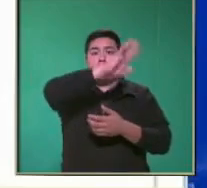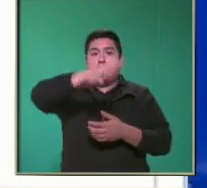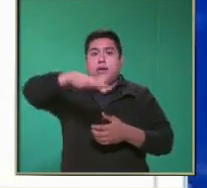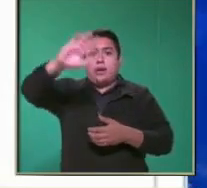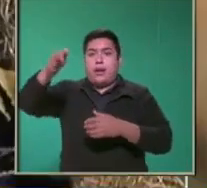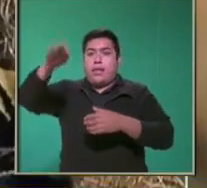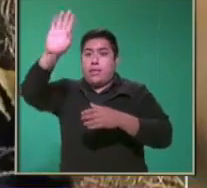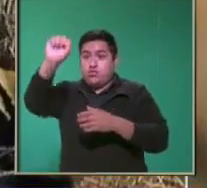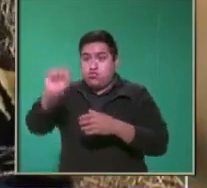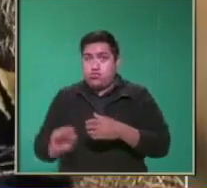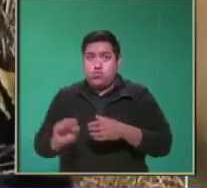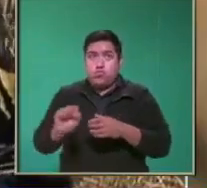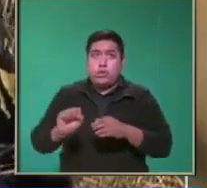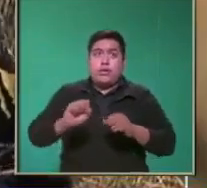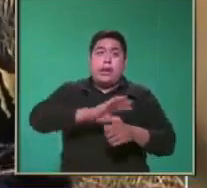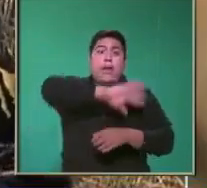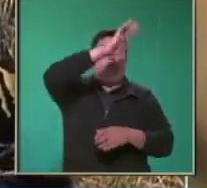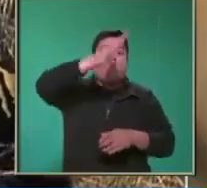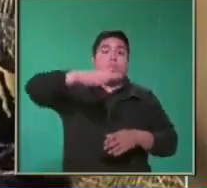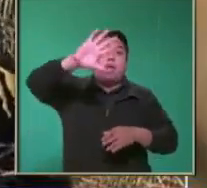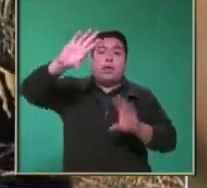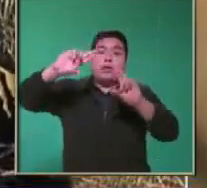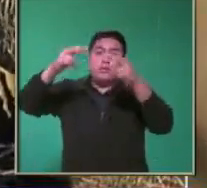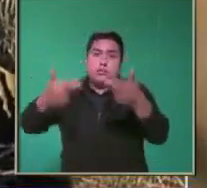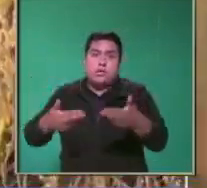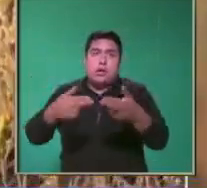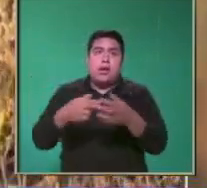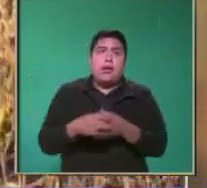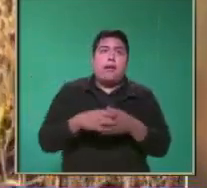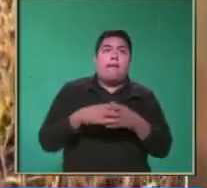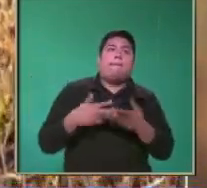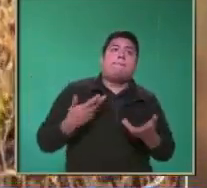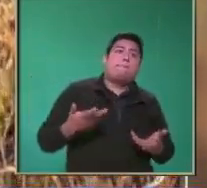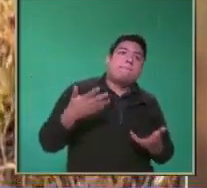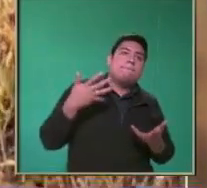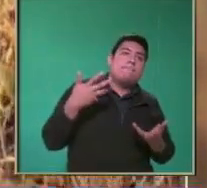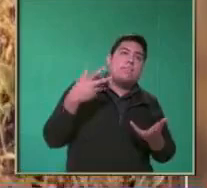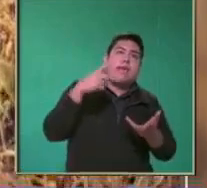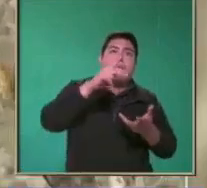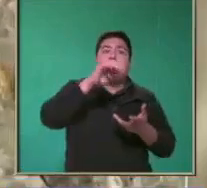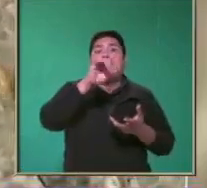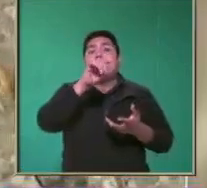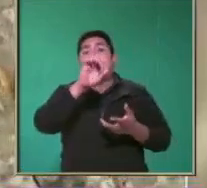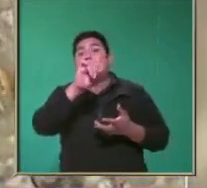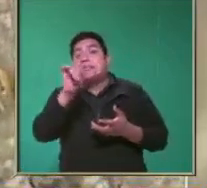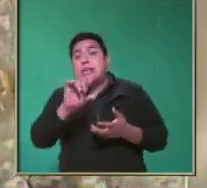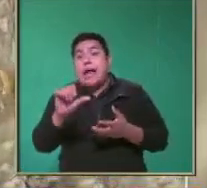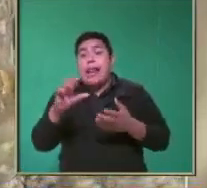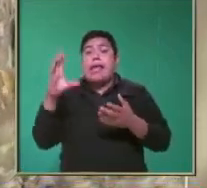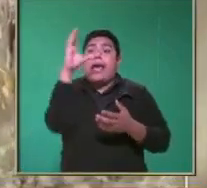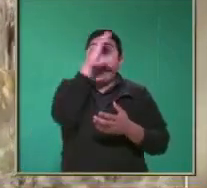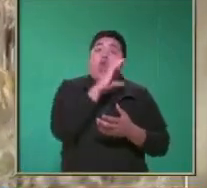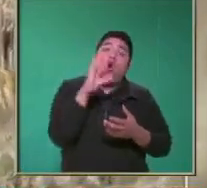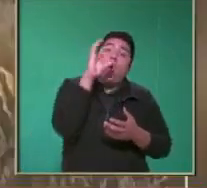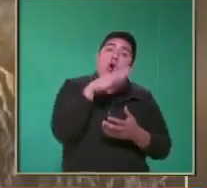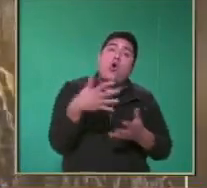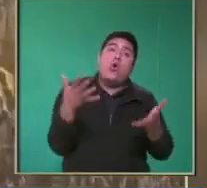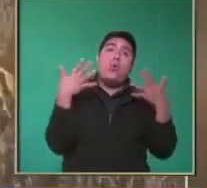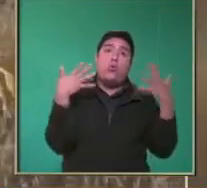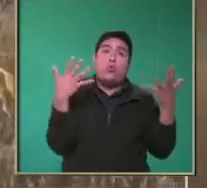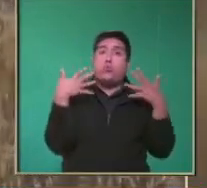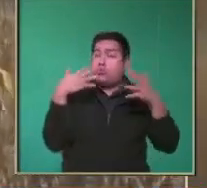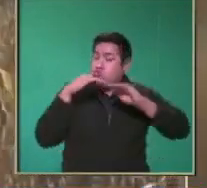de Chiapas. El pastizal semidesértico y el matorral xerófilo crecen en el clima árido